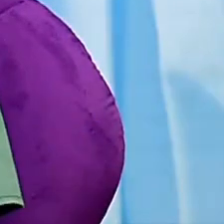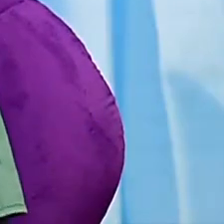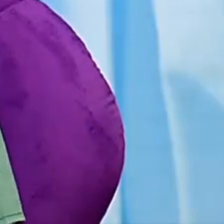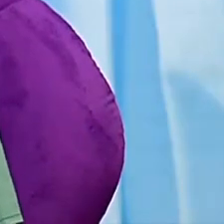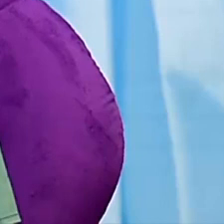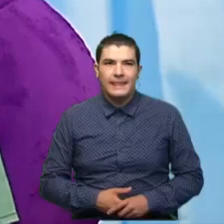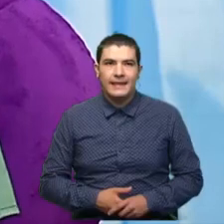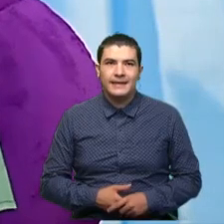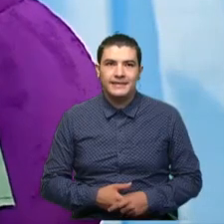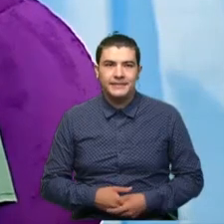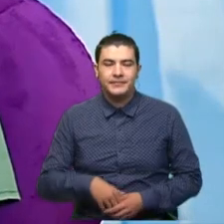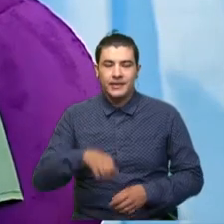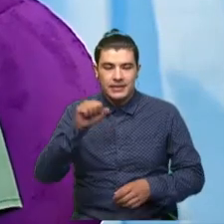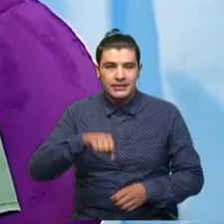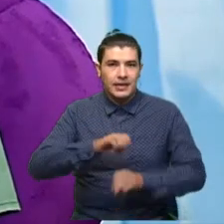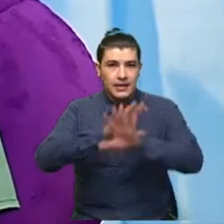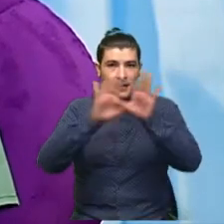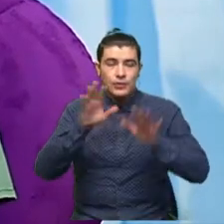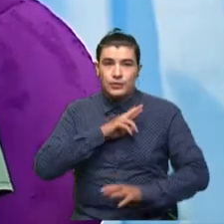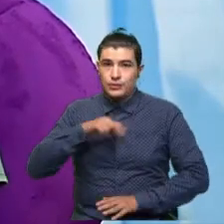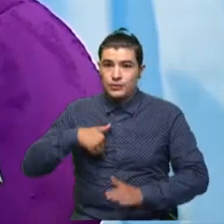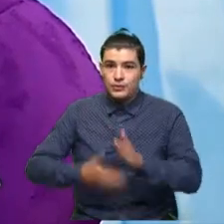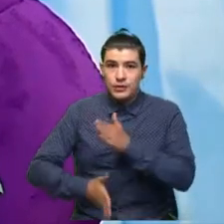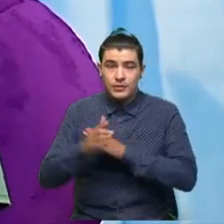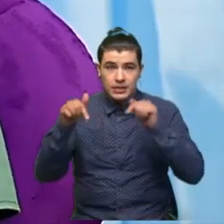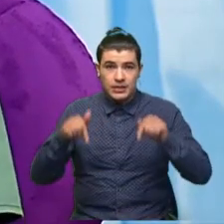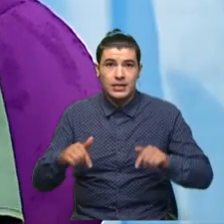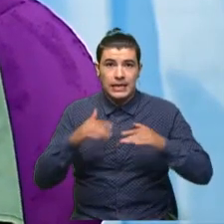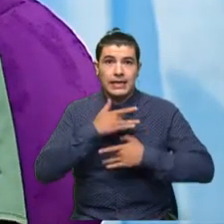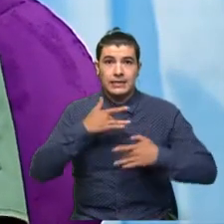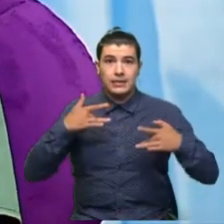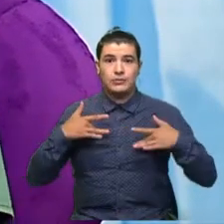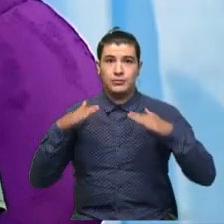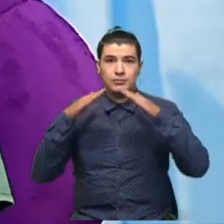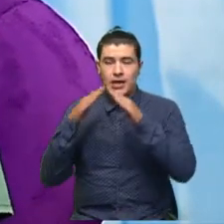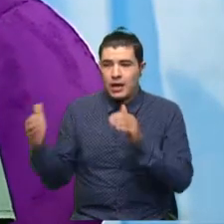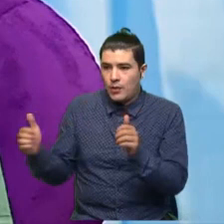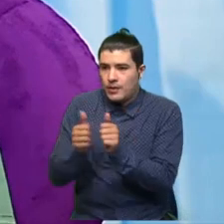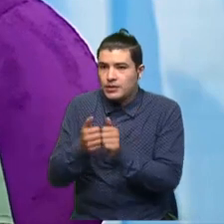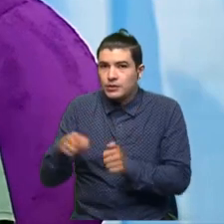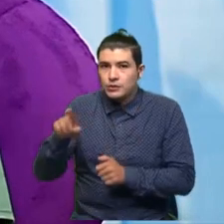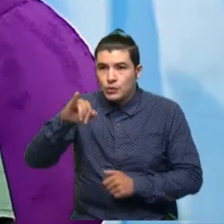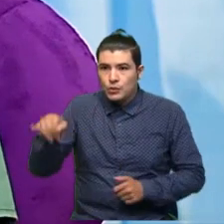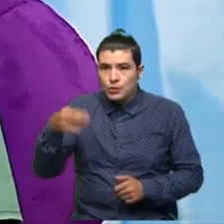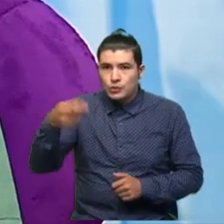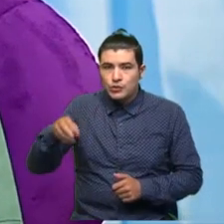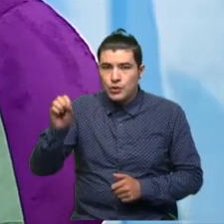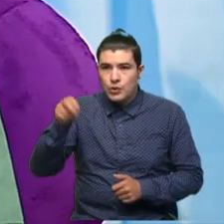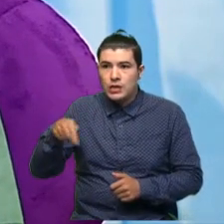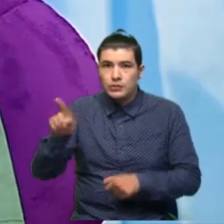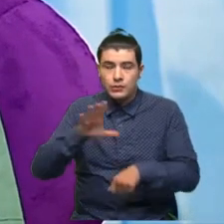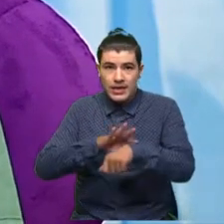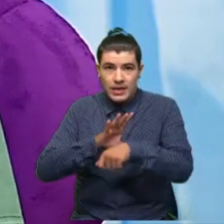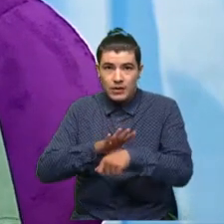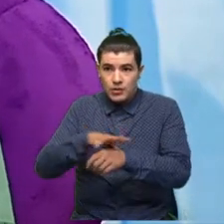Claro que sí, y continuamos con más de Salud en Casa. El día de hoy en compañía al doctor Joan Sletter, médico internista